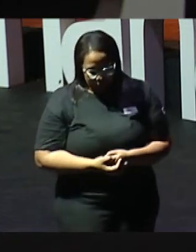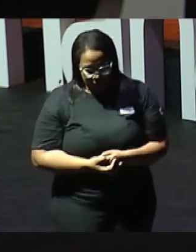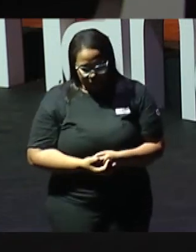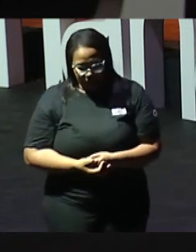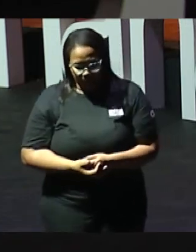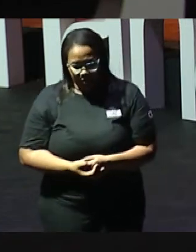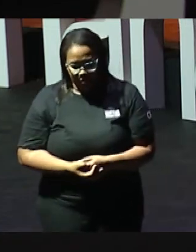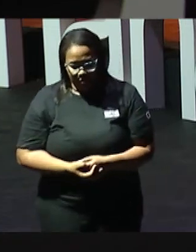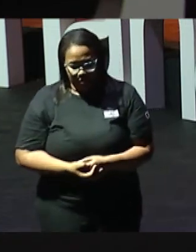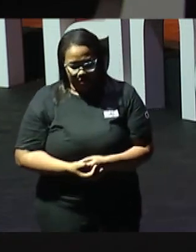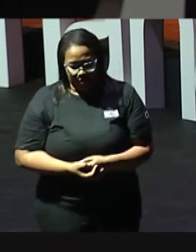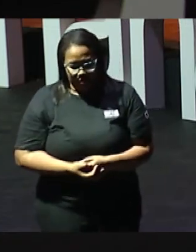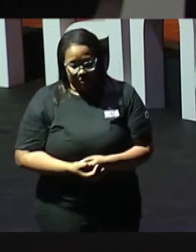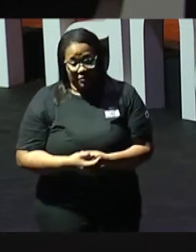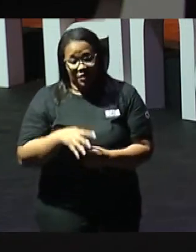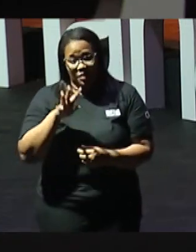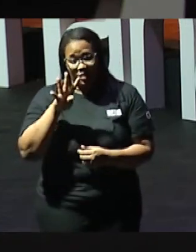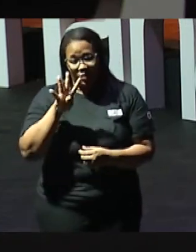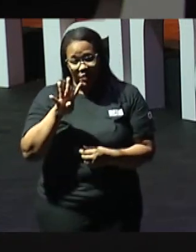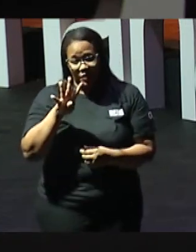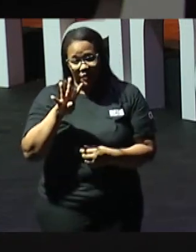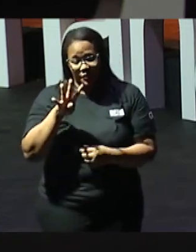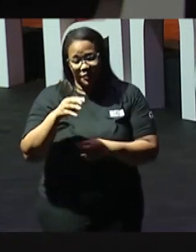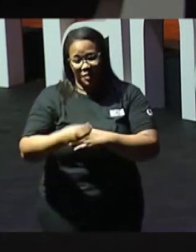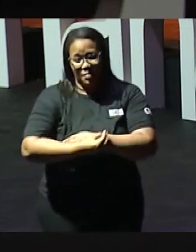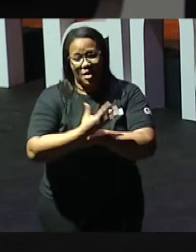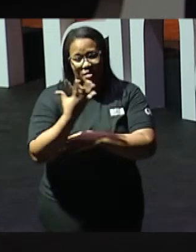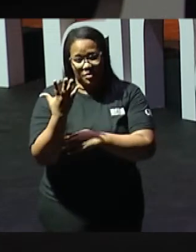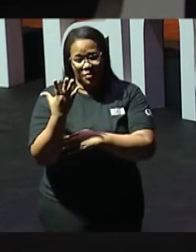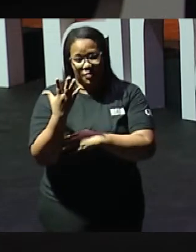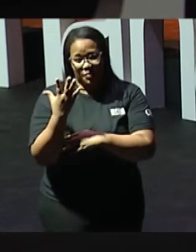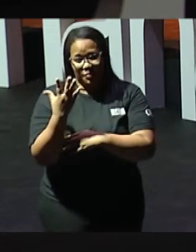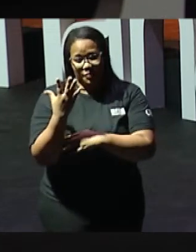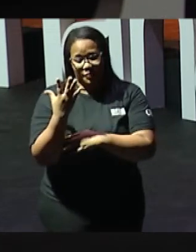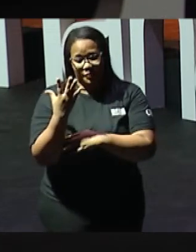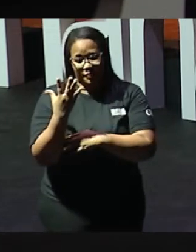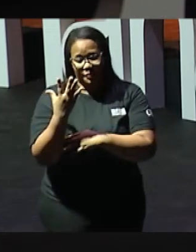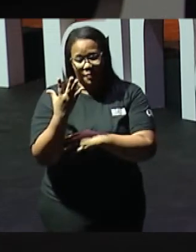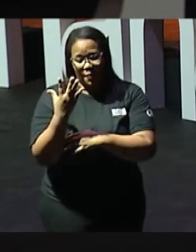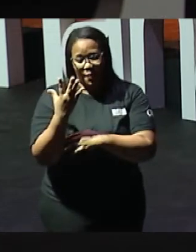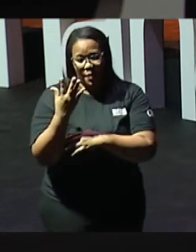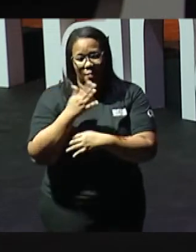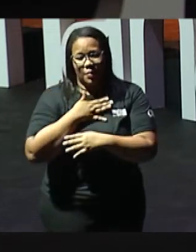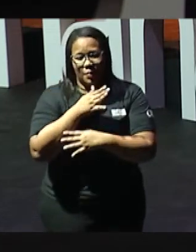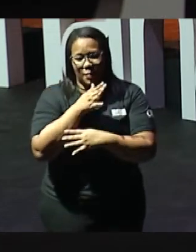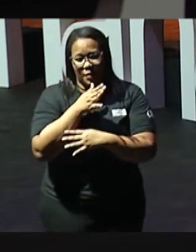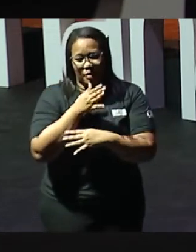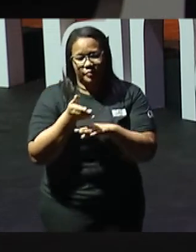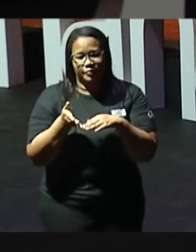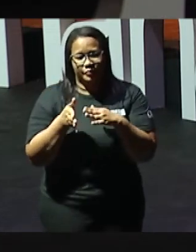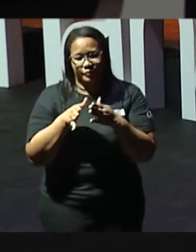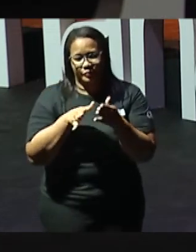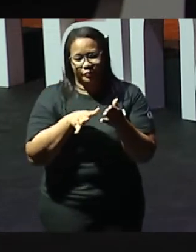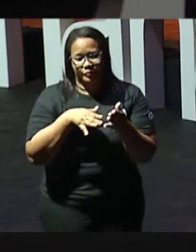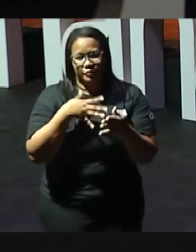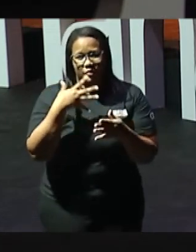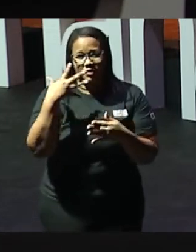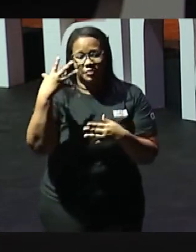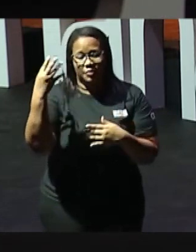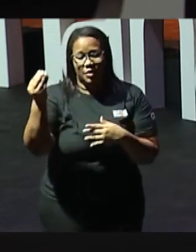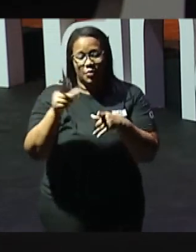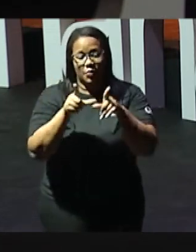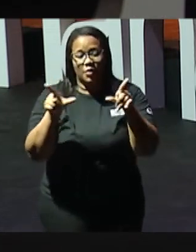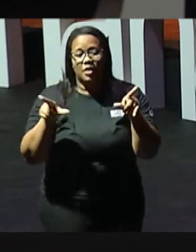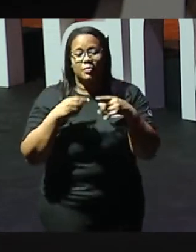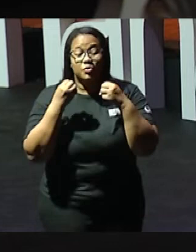el 4 de marzo a las 6 45 mi mamá se fue de la tierra se fue un lugar de mucha luz y yo